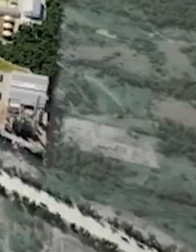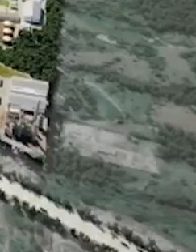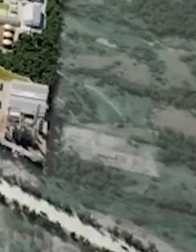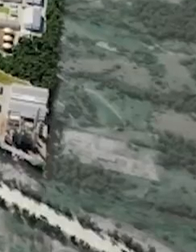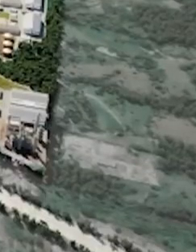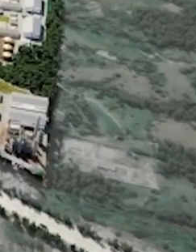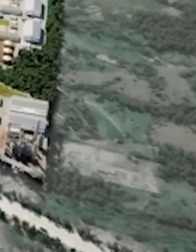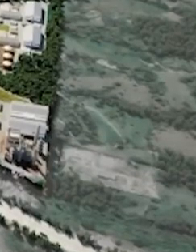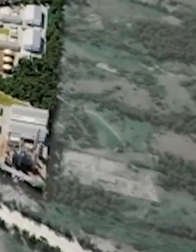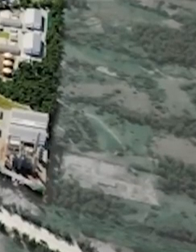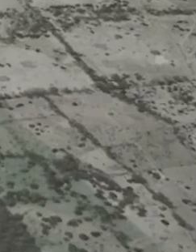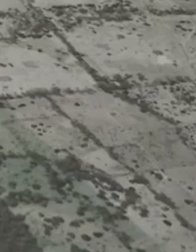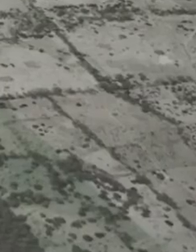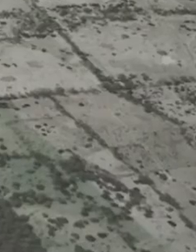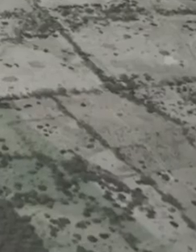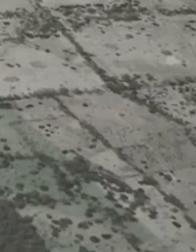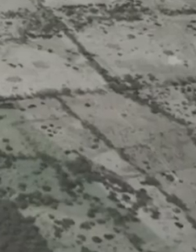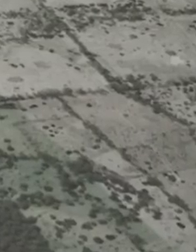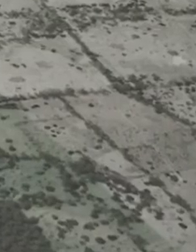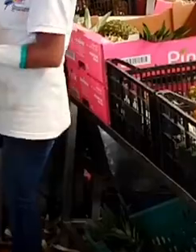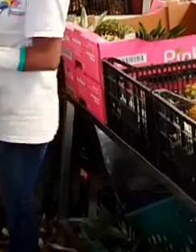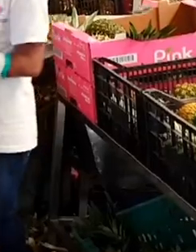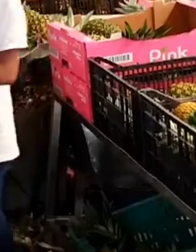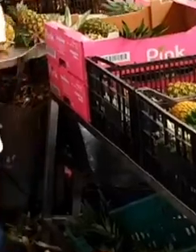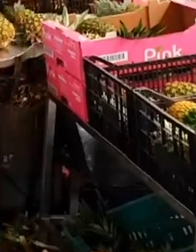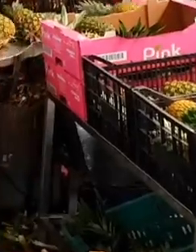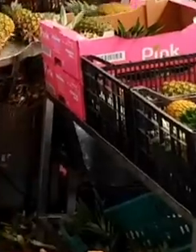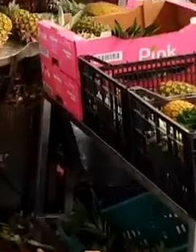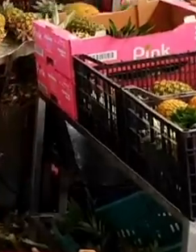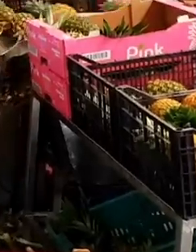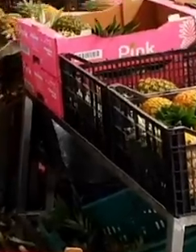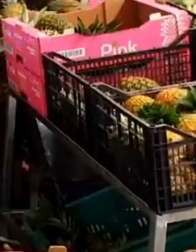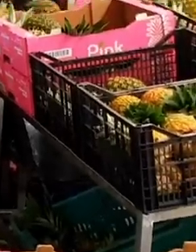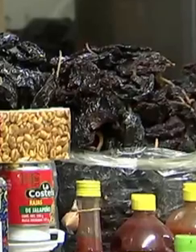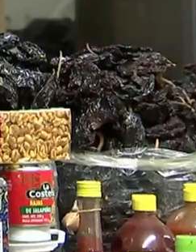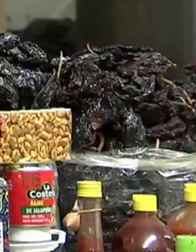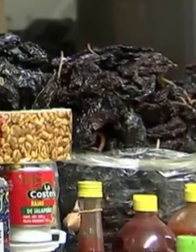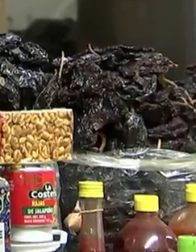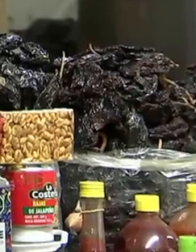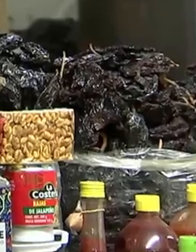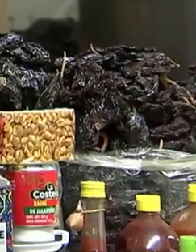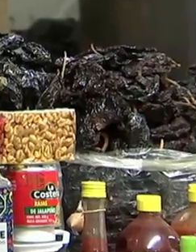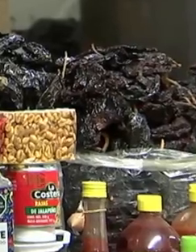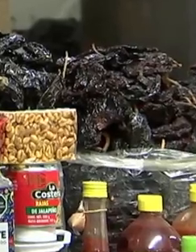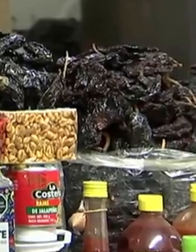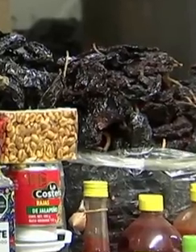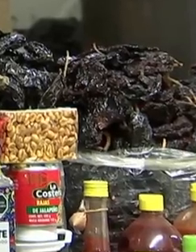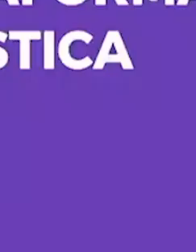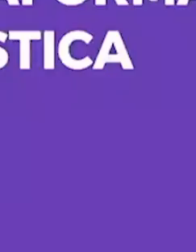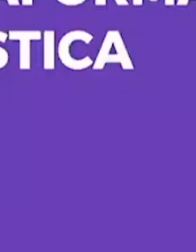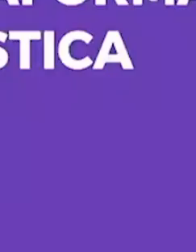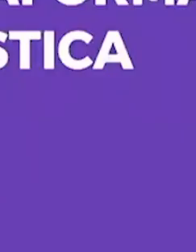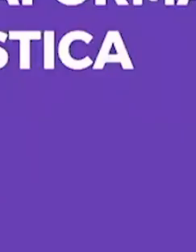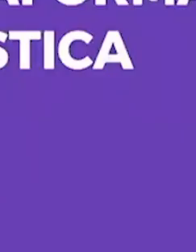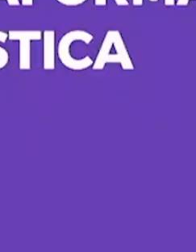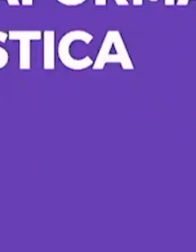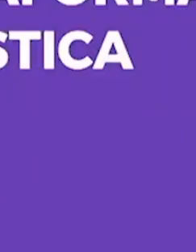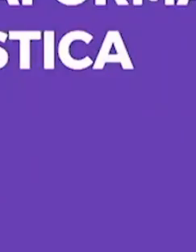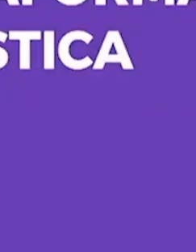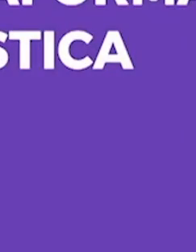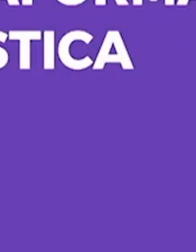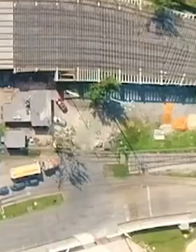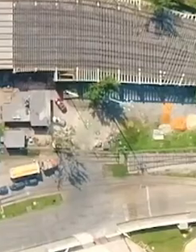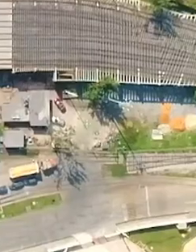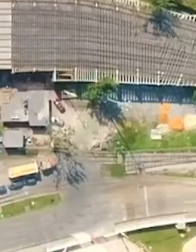el establecimiento de los polos de desarrollo, impulsa el crecimiento regional y el bienestar de la población. La plataforma